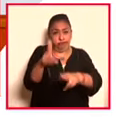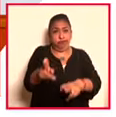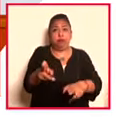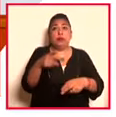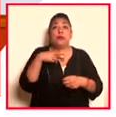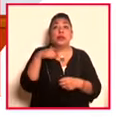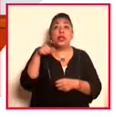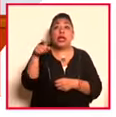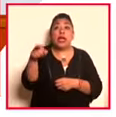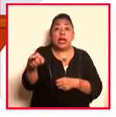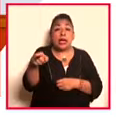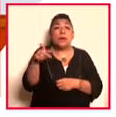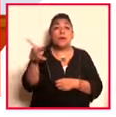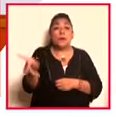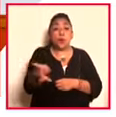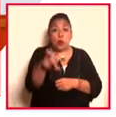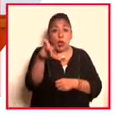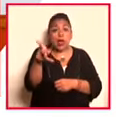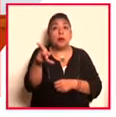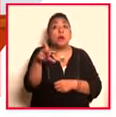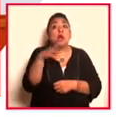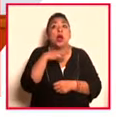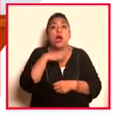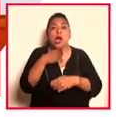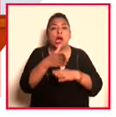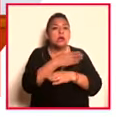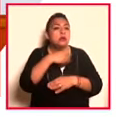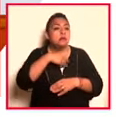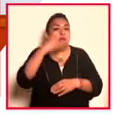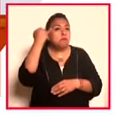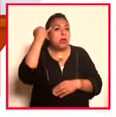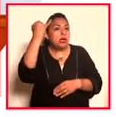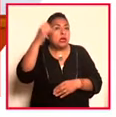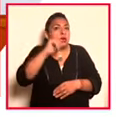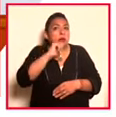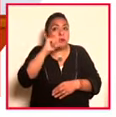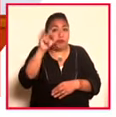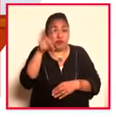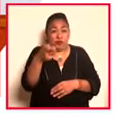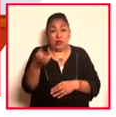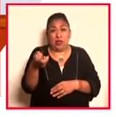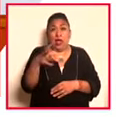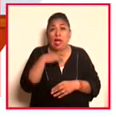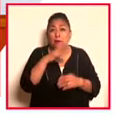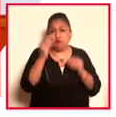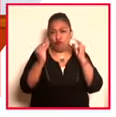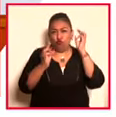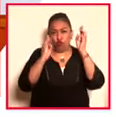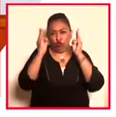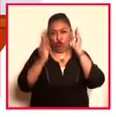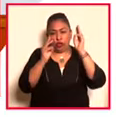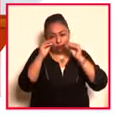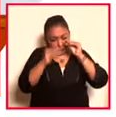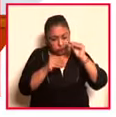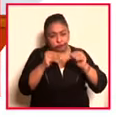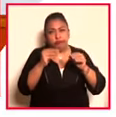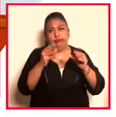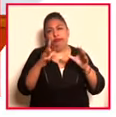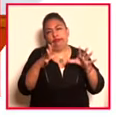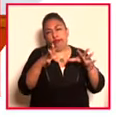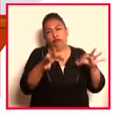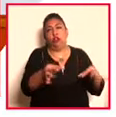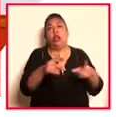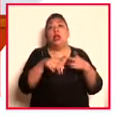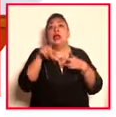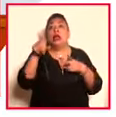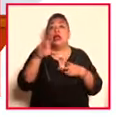le dejó a ese pueblo lo que nadie se imagina. Él creó un museo, creó un